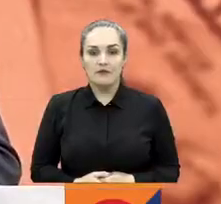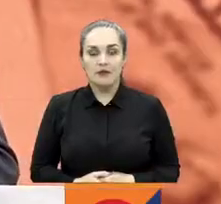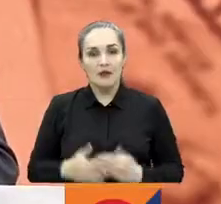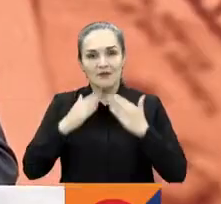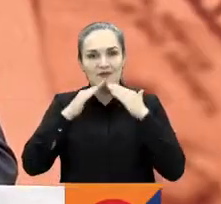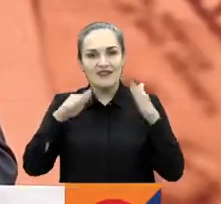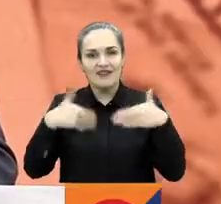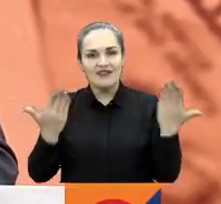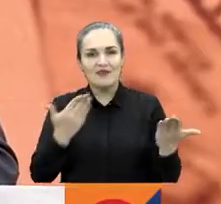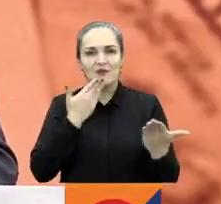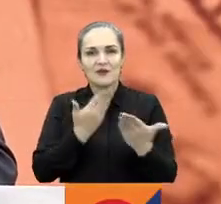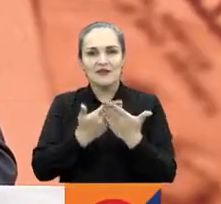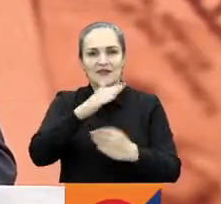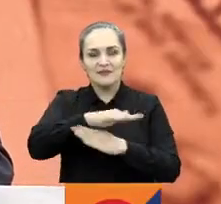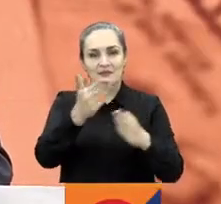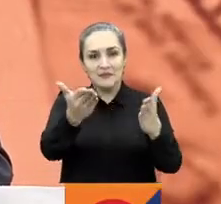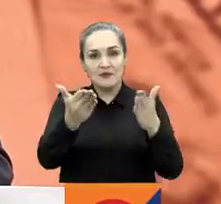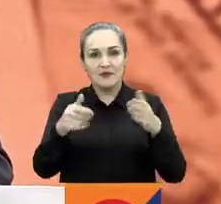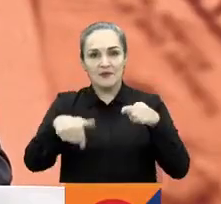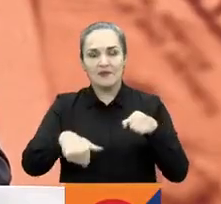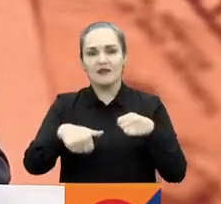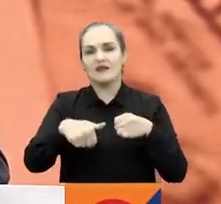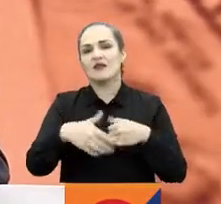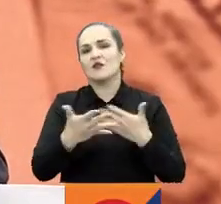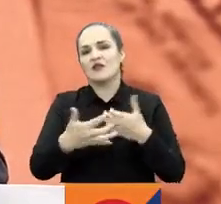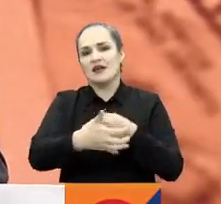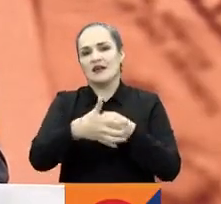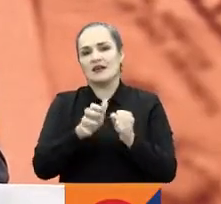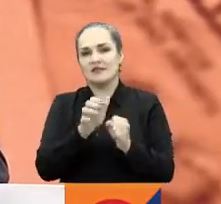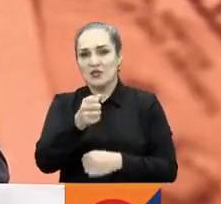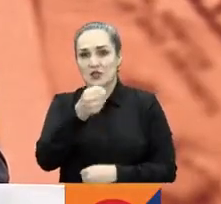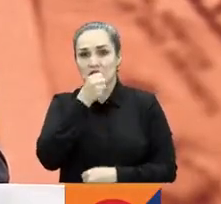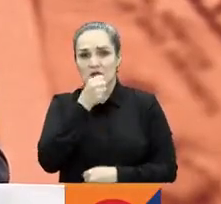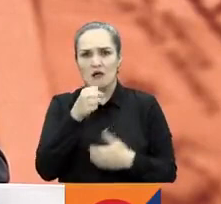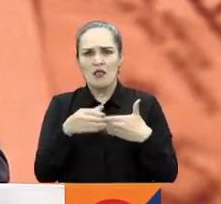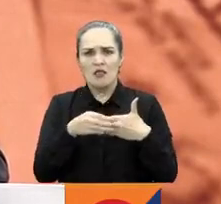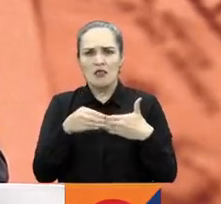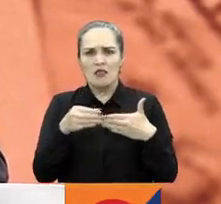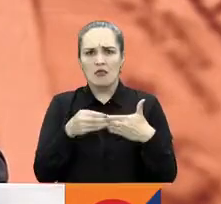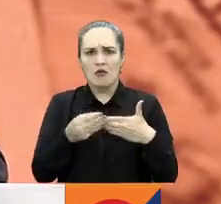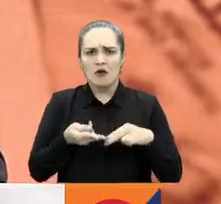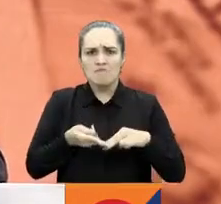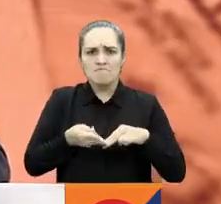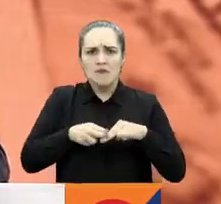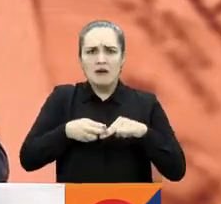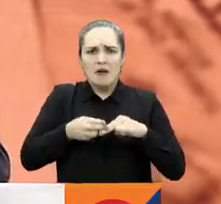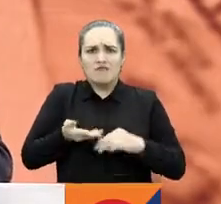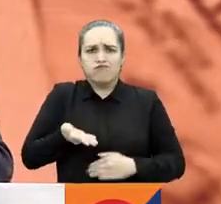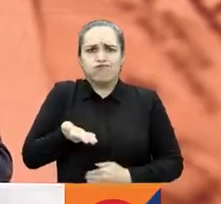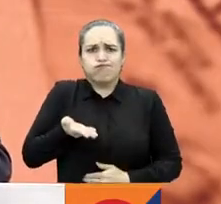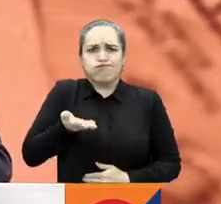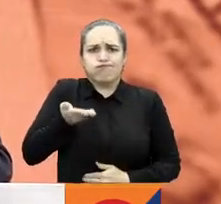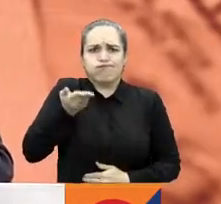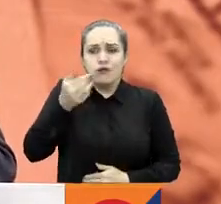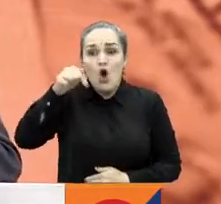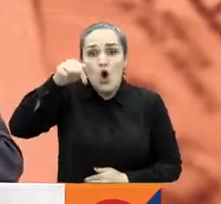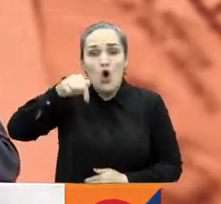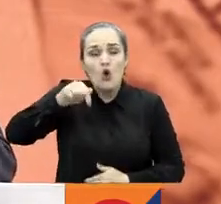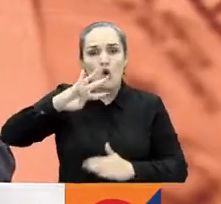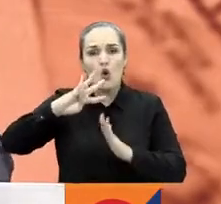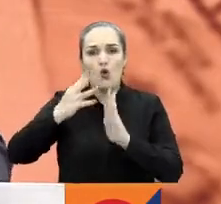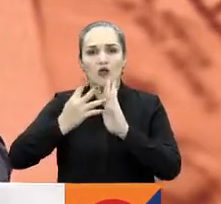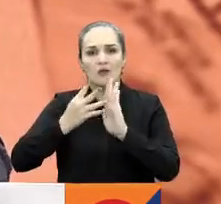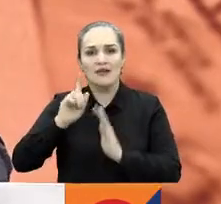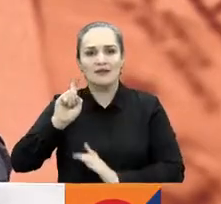¿Qué tal? Buenas tardes. Bienvenidos a RTVC Noticias del Mediodía. El dólar sigue subiendo en Colombia. La divisa hoy superó los 4.600 pesos,